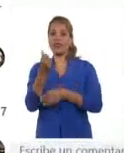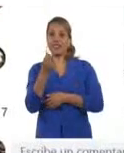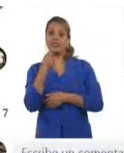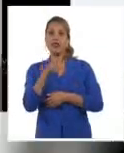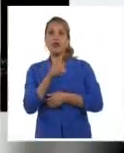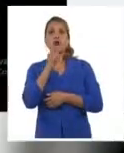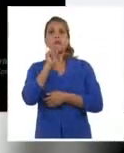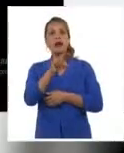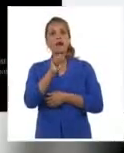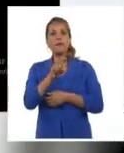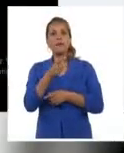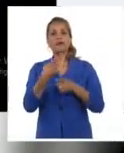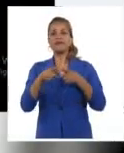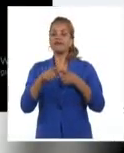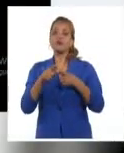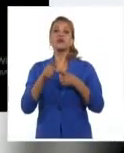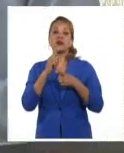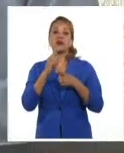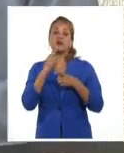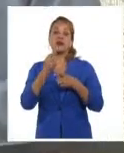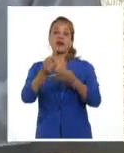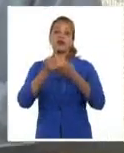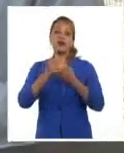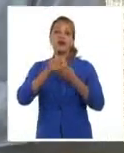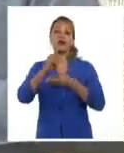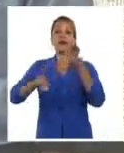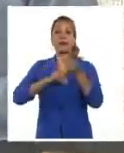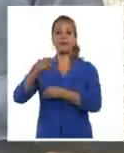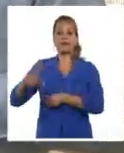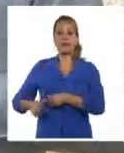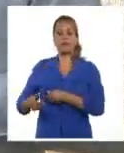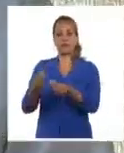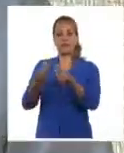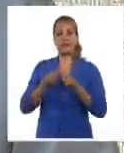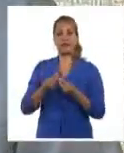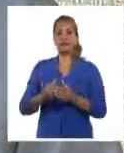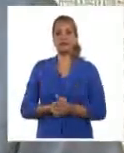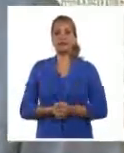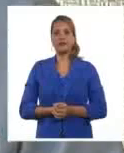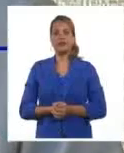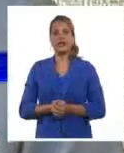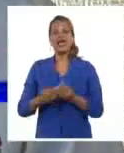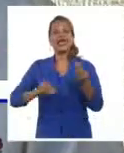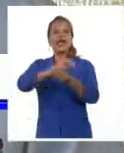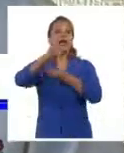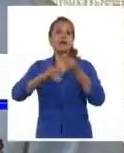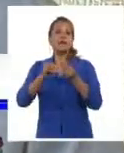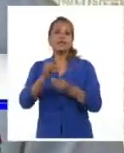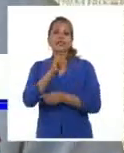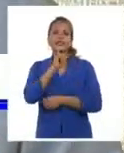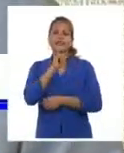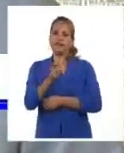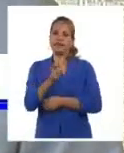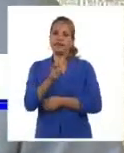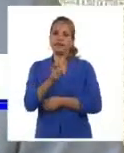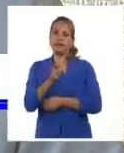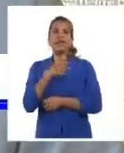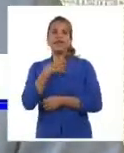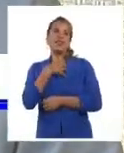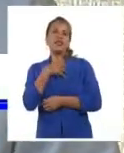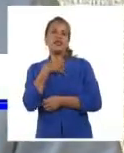el cual no se puede realizar esta cirugía. Es muy compleja porque el trasplante en sí ya es bastante complicado, porque tiene la